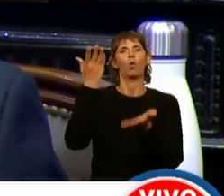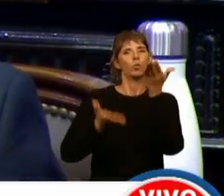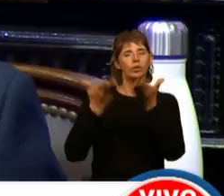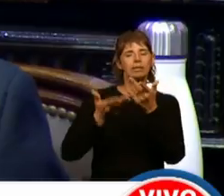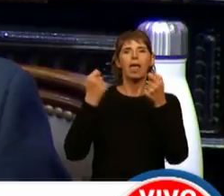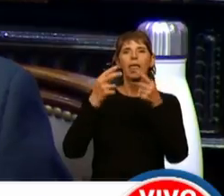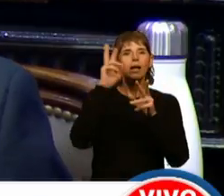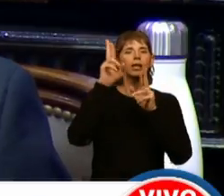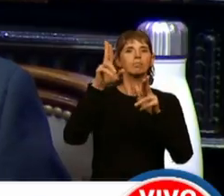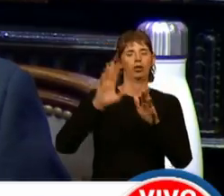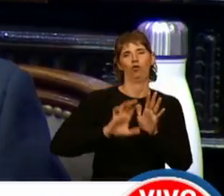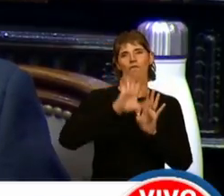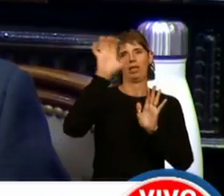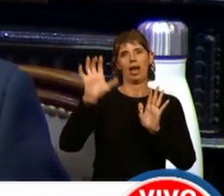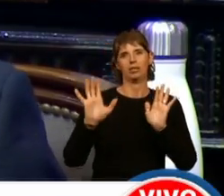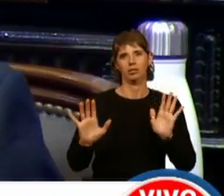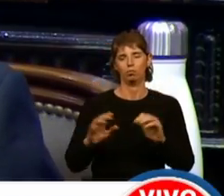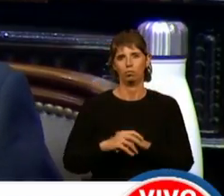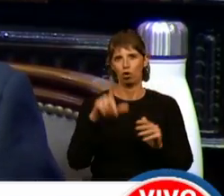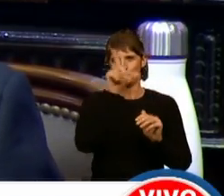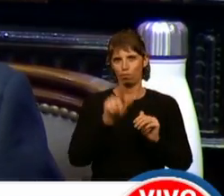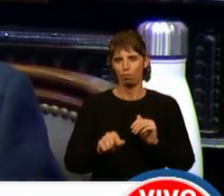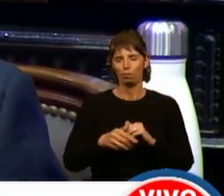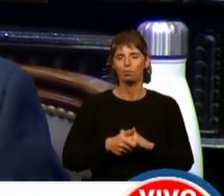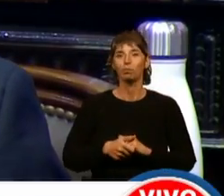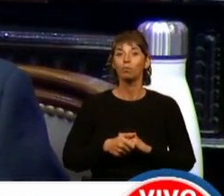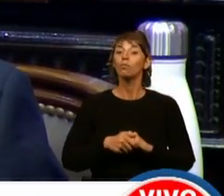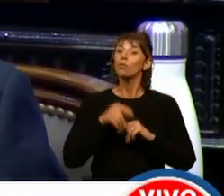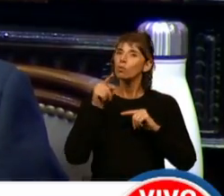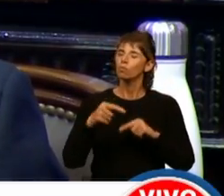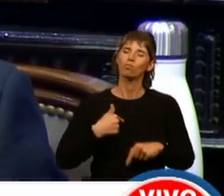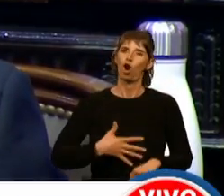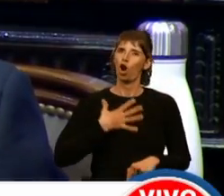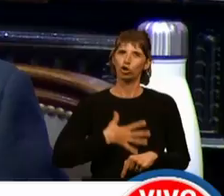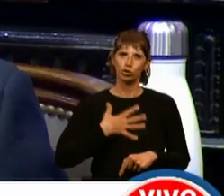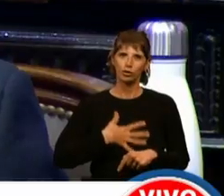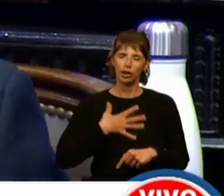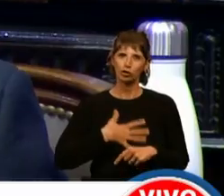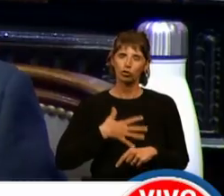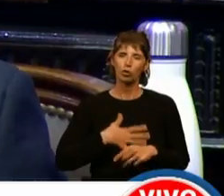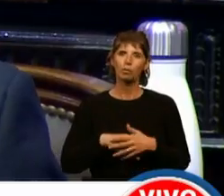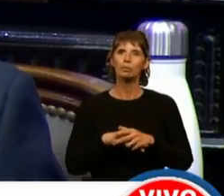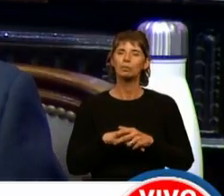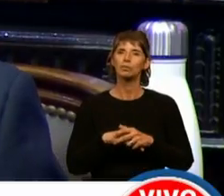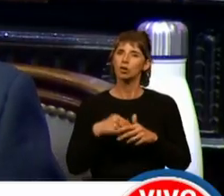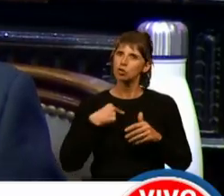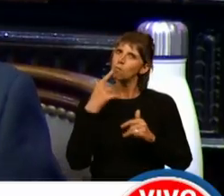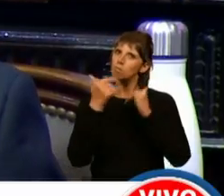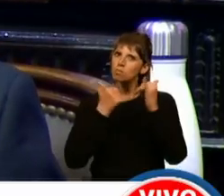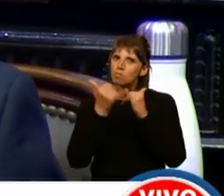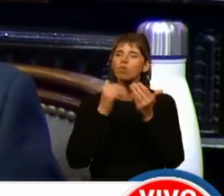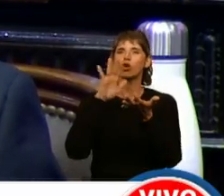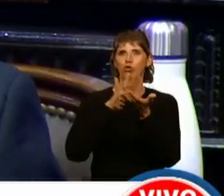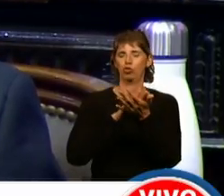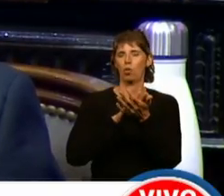así que con ésta satisfacción de que hayamos planteado una necesidad para nuestra